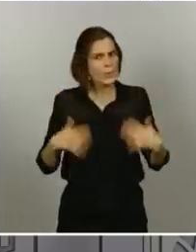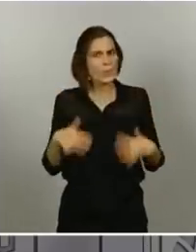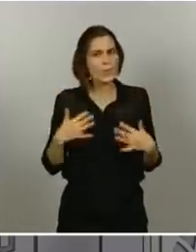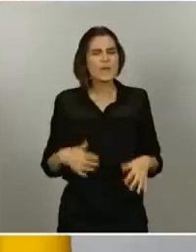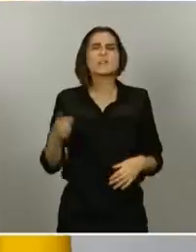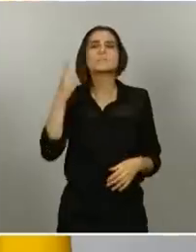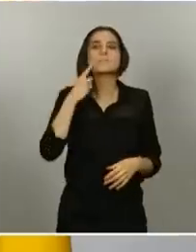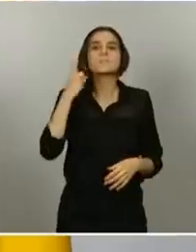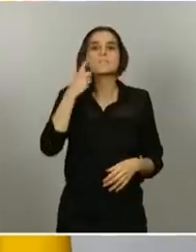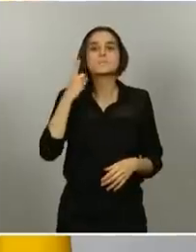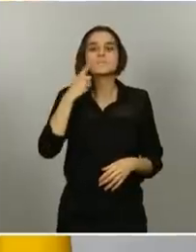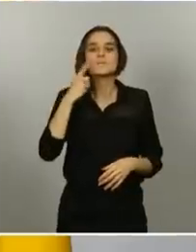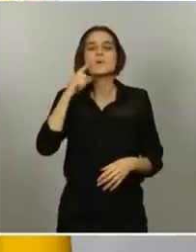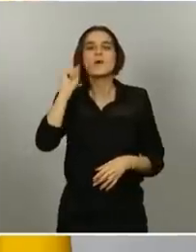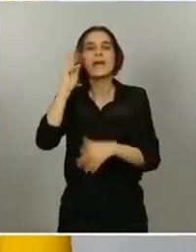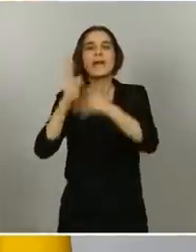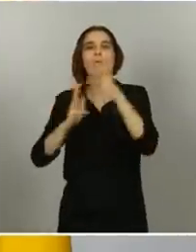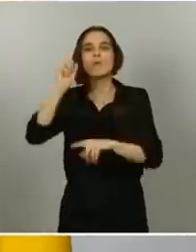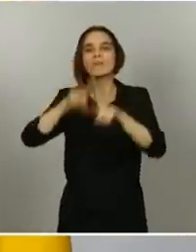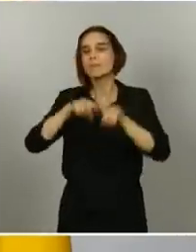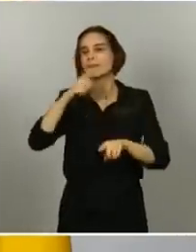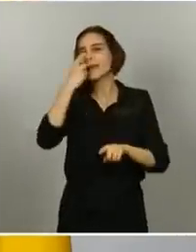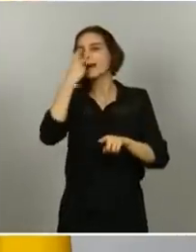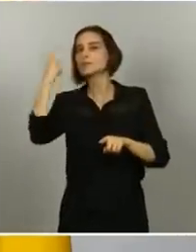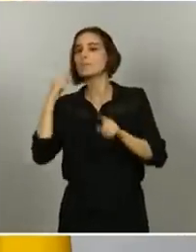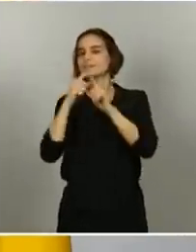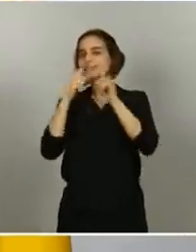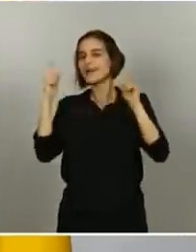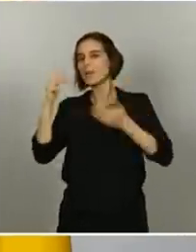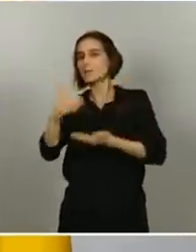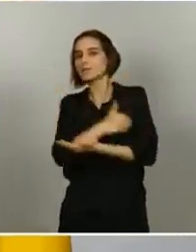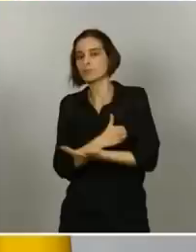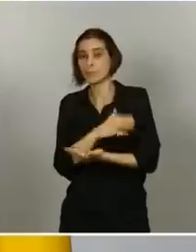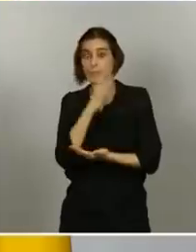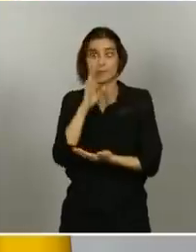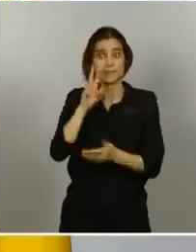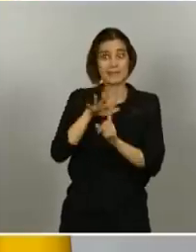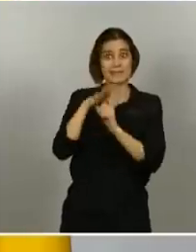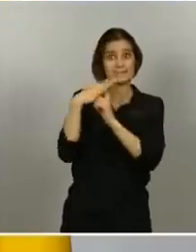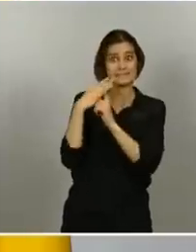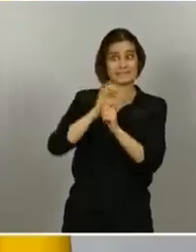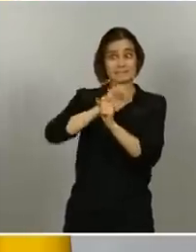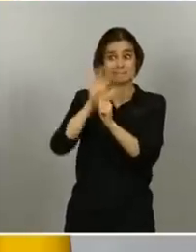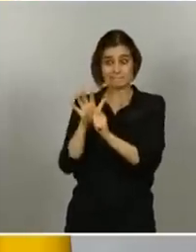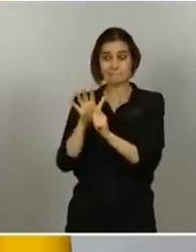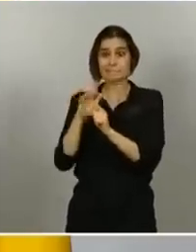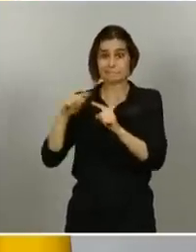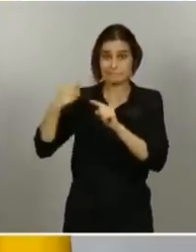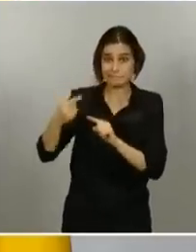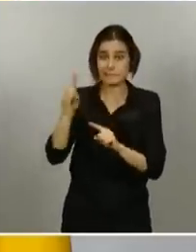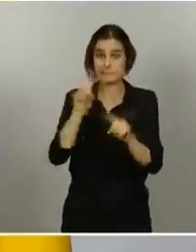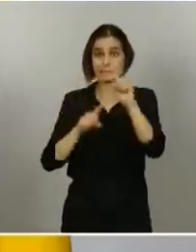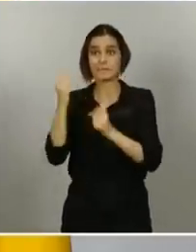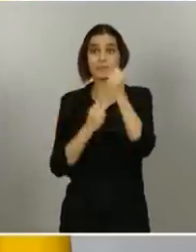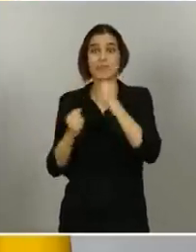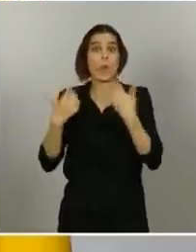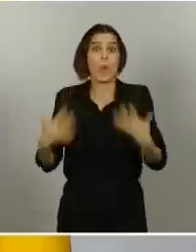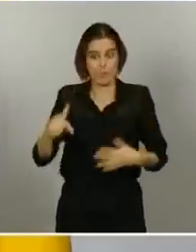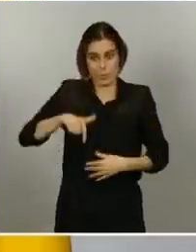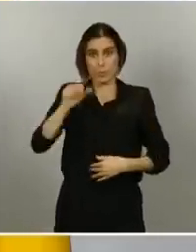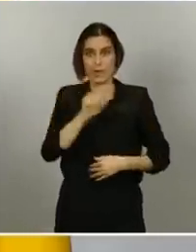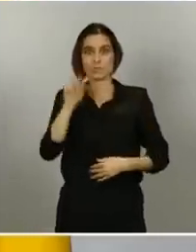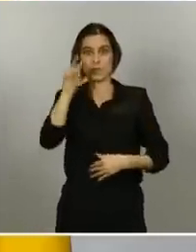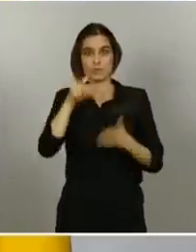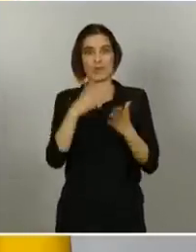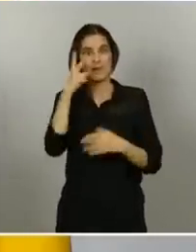ano anterior pero a crisis da COVID-19 con as súas consecuencias económicas e sociales se ha producido en 2020 por iso hemos estado trabajando moito